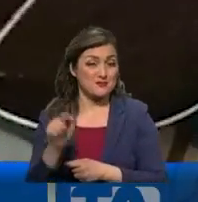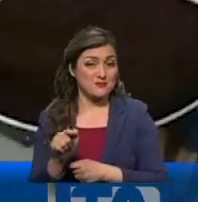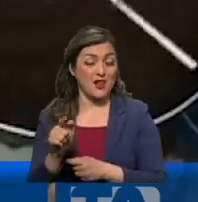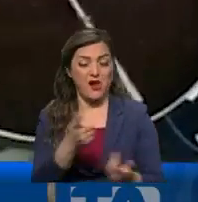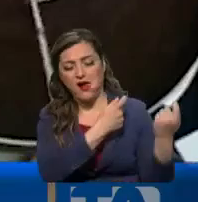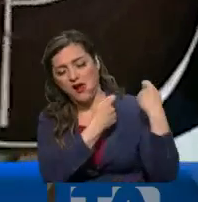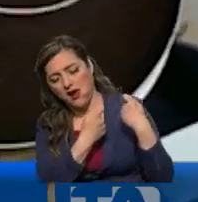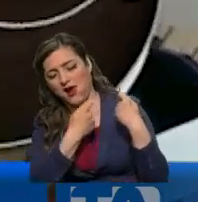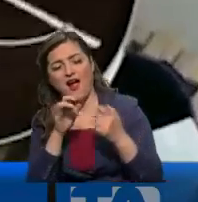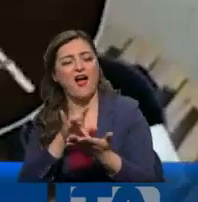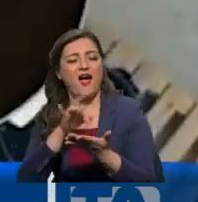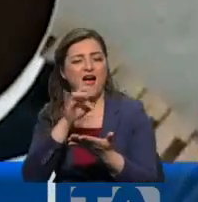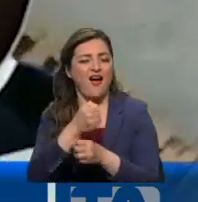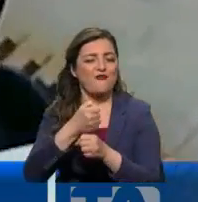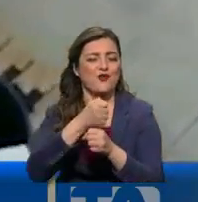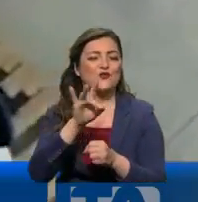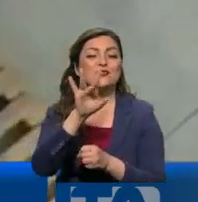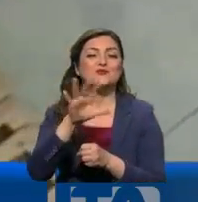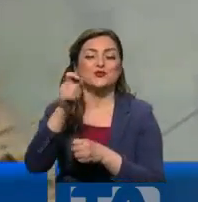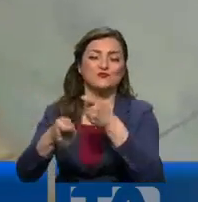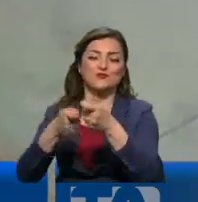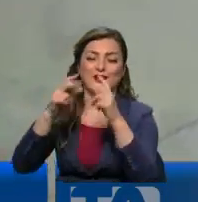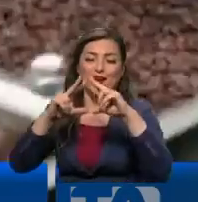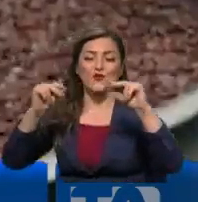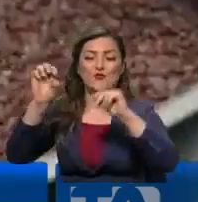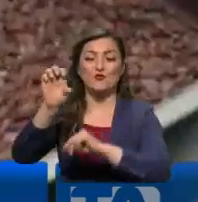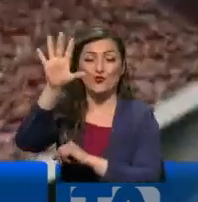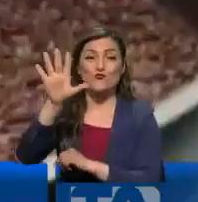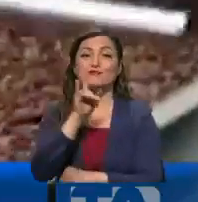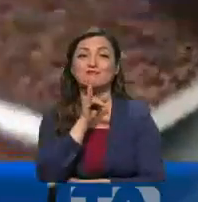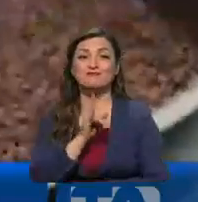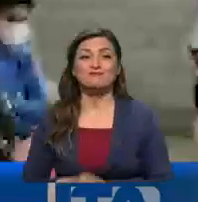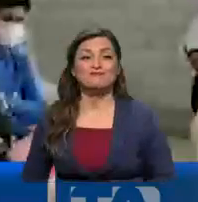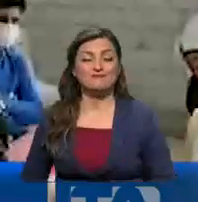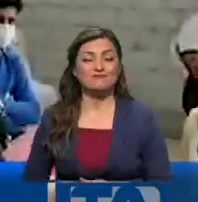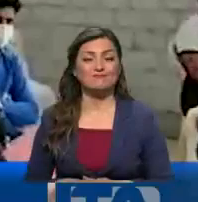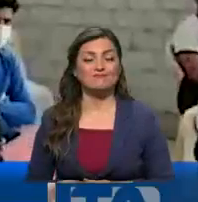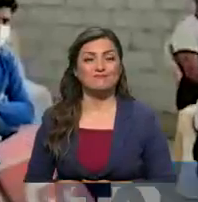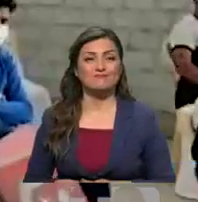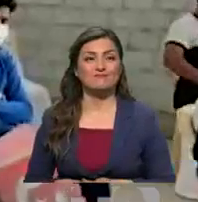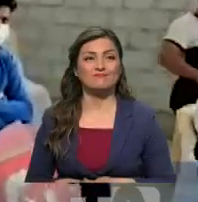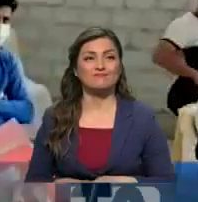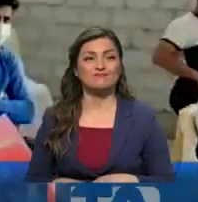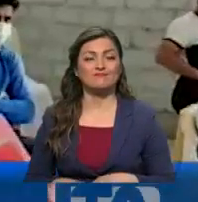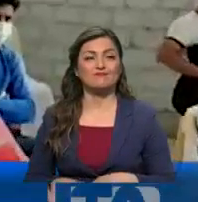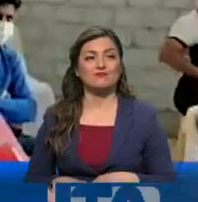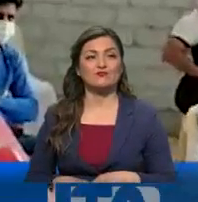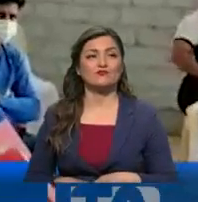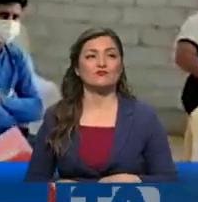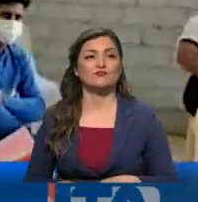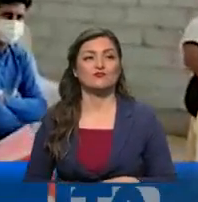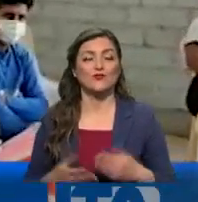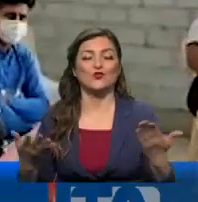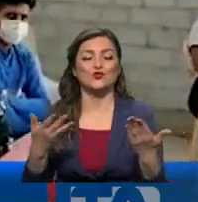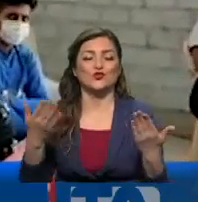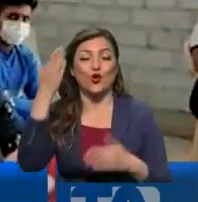anualmente esta provincia, el 85% se exporta a Japón, Europa y Estados Unidos. Nosotros lo mandamos a Corea del